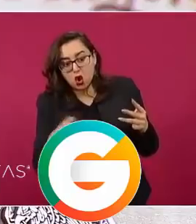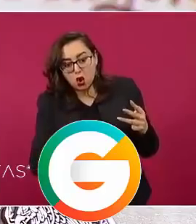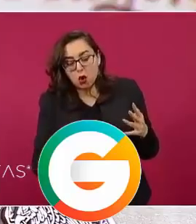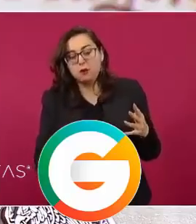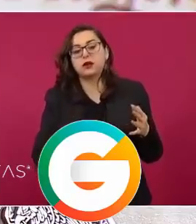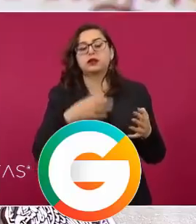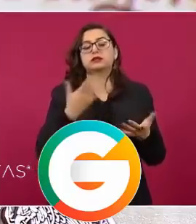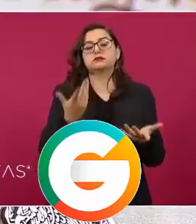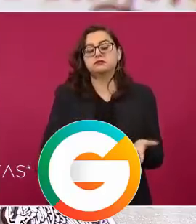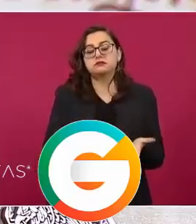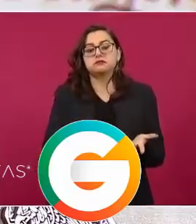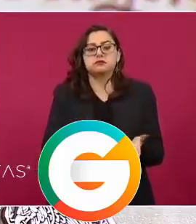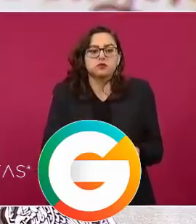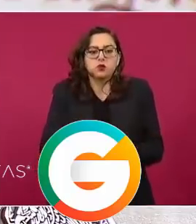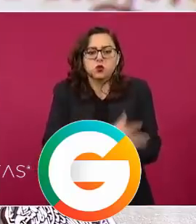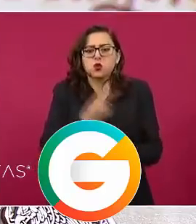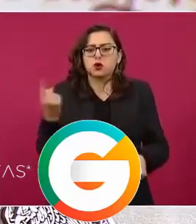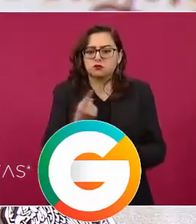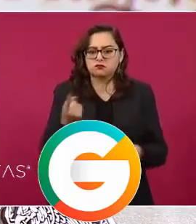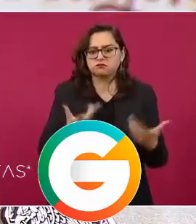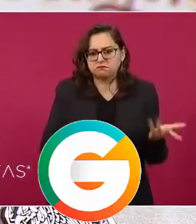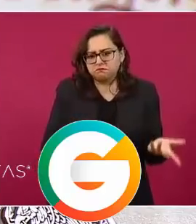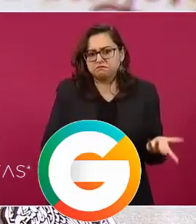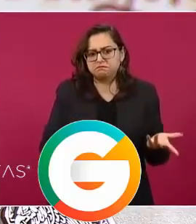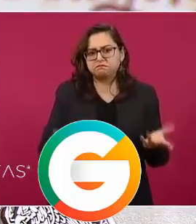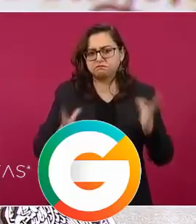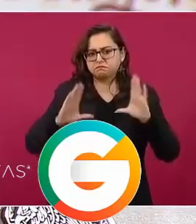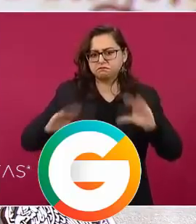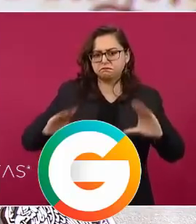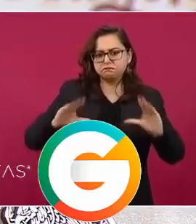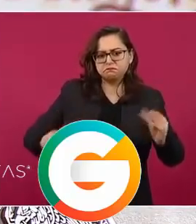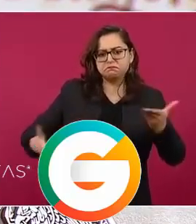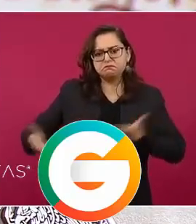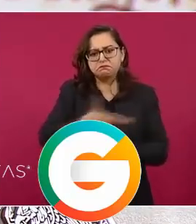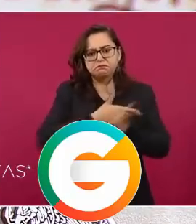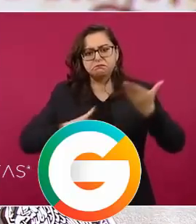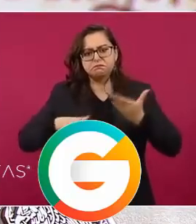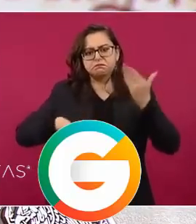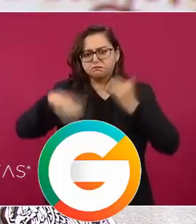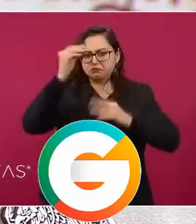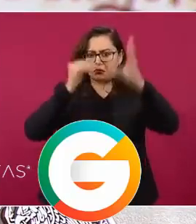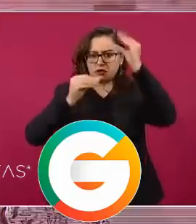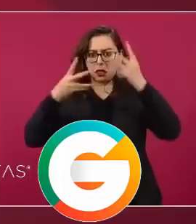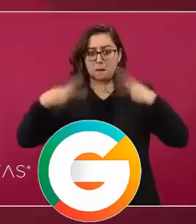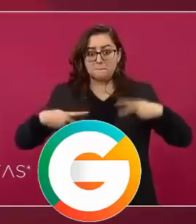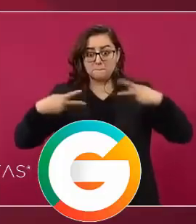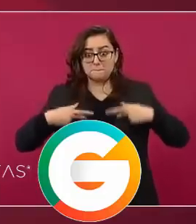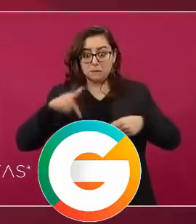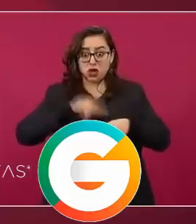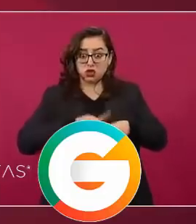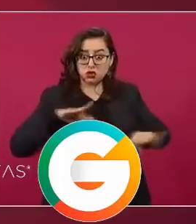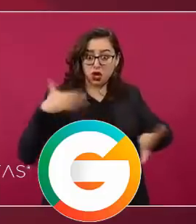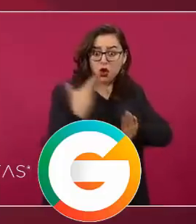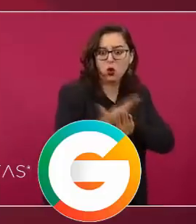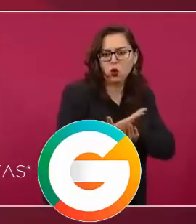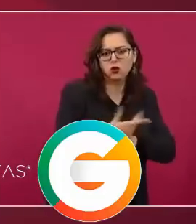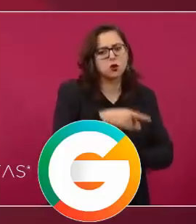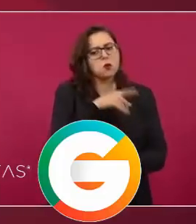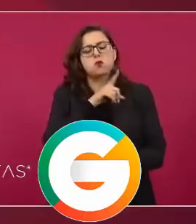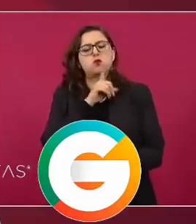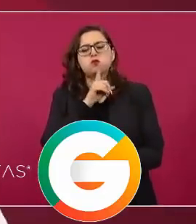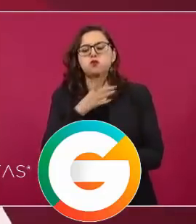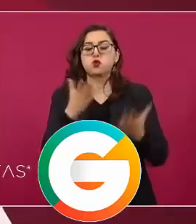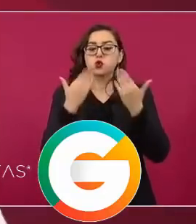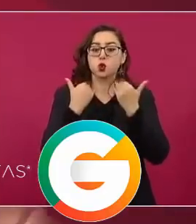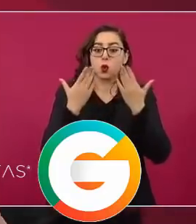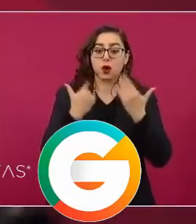de expresarse y de llegar a los ciudadanos para seguir contando lo que pasa en Guerrero o en Oaxaca, donde venden a nuestros desaparecidos, sobre la violencia